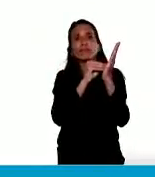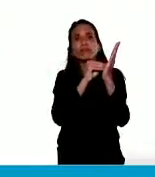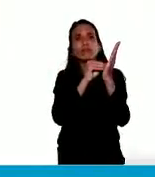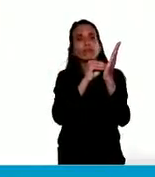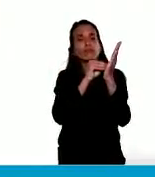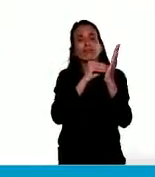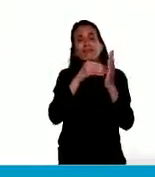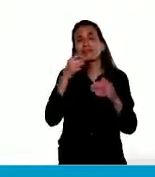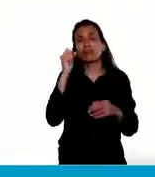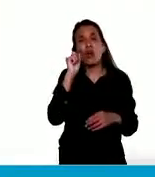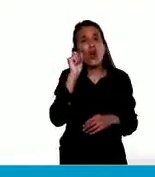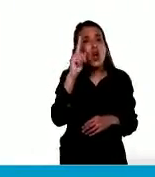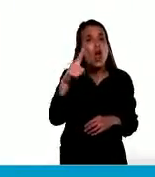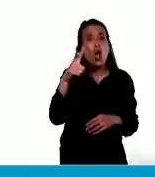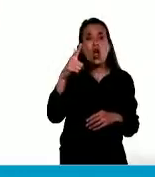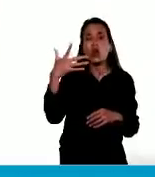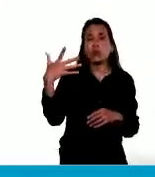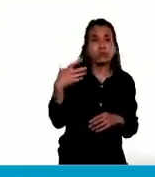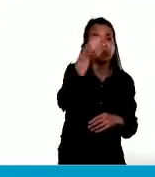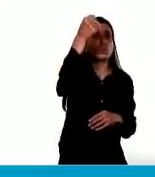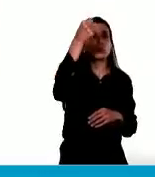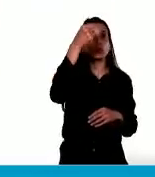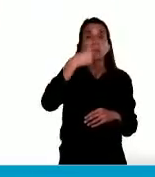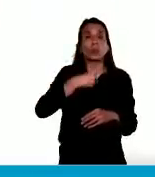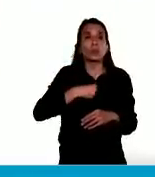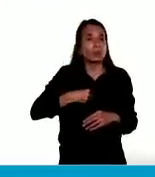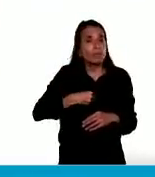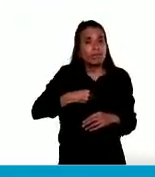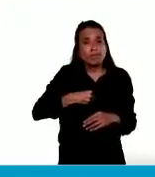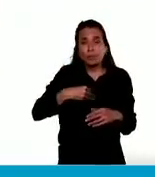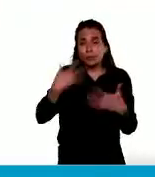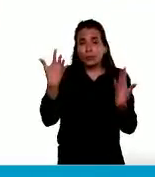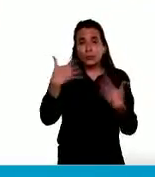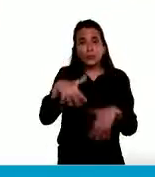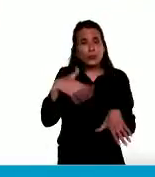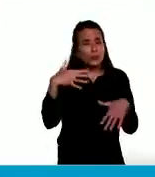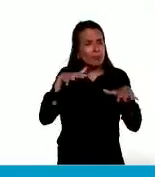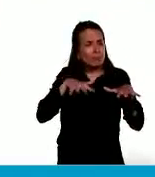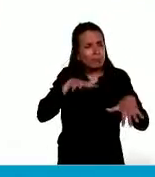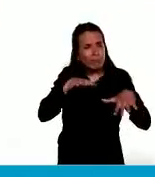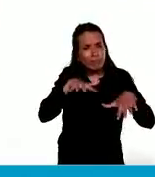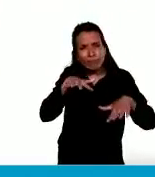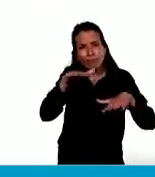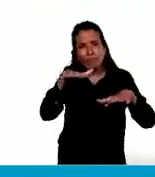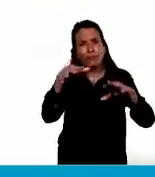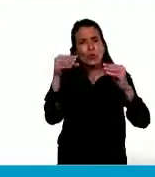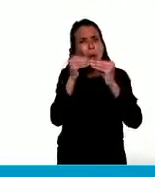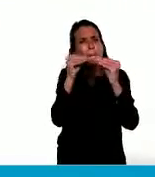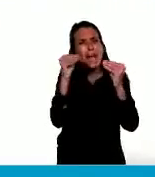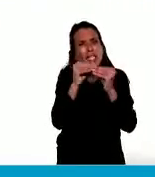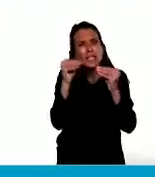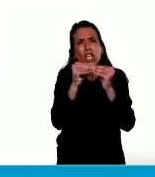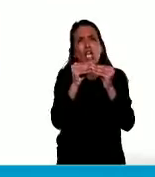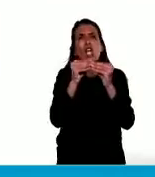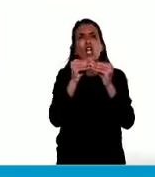logro y una satisfacción, donde se han movilizado centenares de compañeras travestis y trans